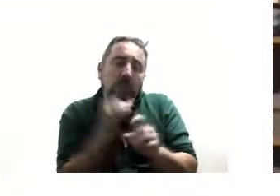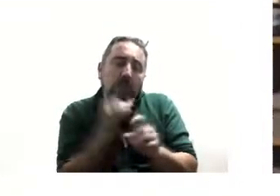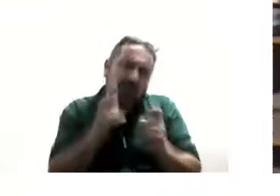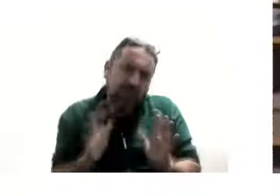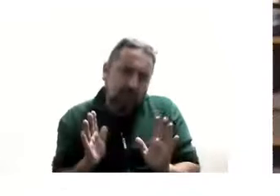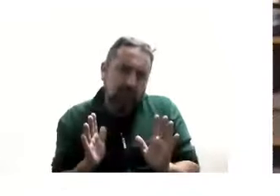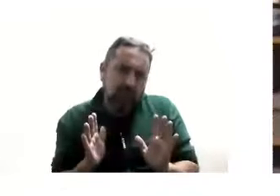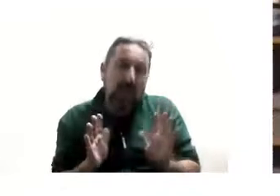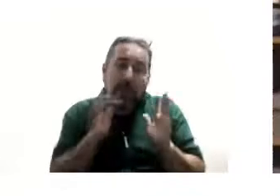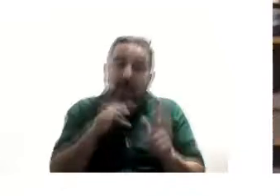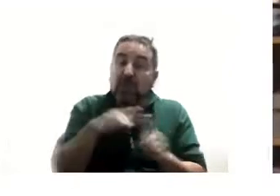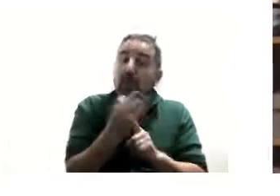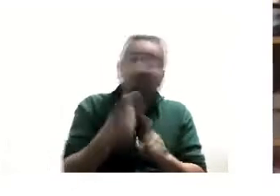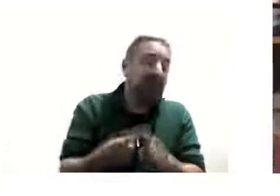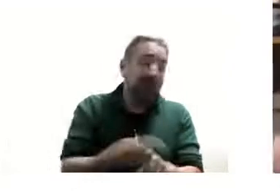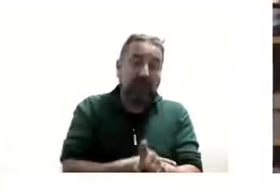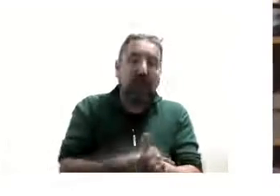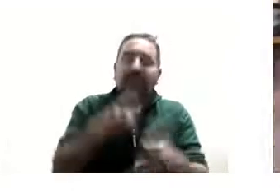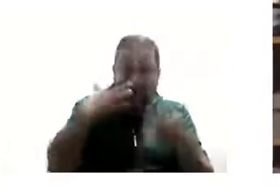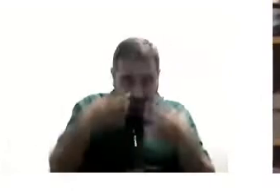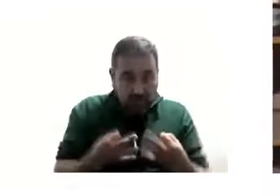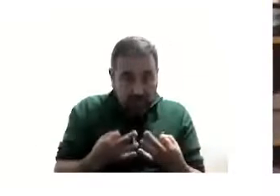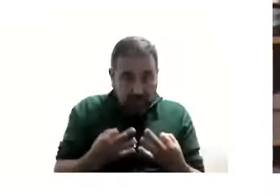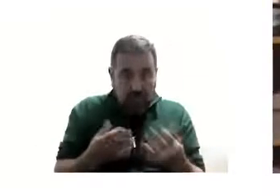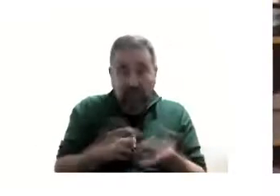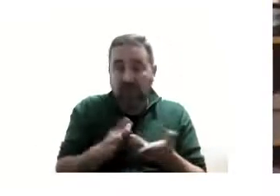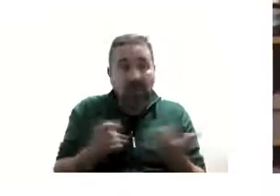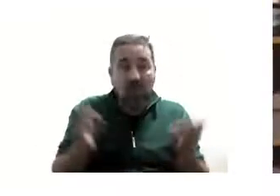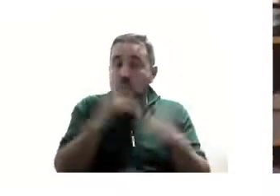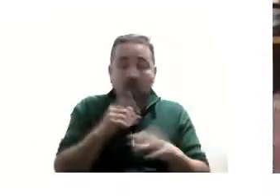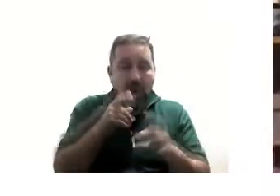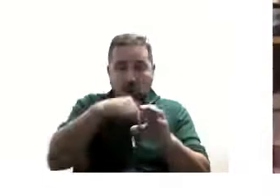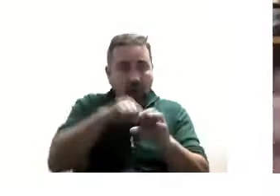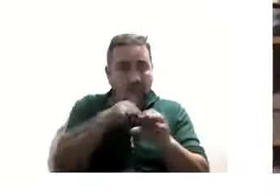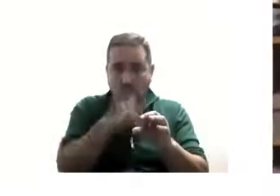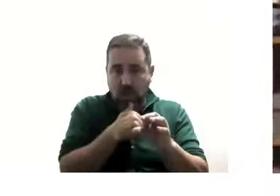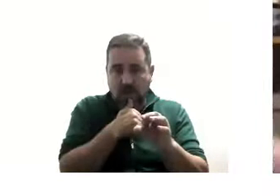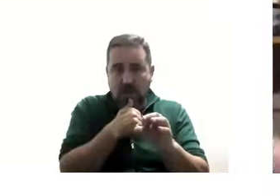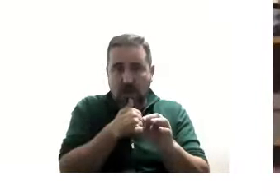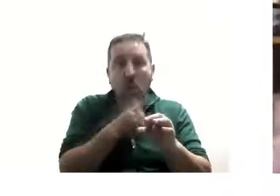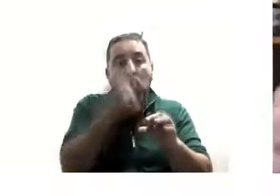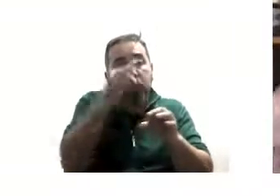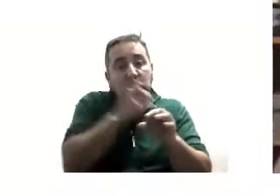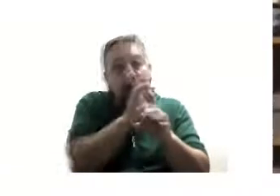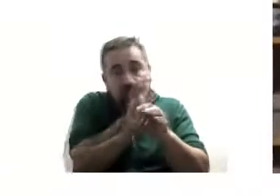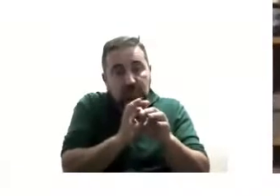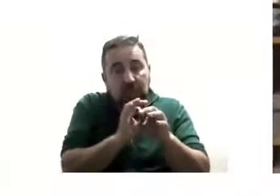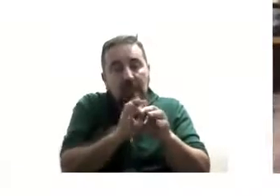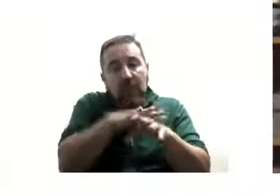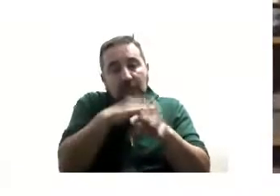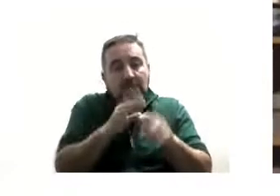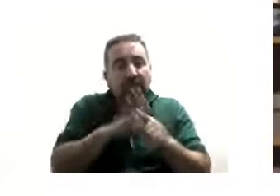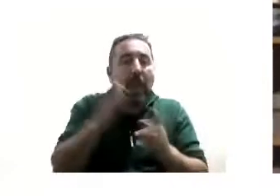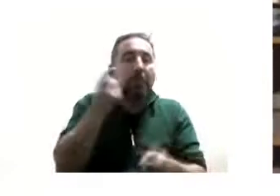Pero vamos, la situación más extrema es la que realmente no hay cóclea, o hay una única cavidad que engloba la parte del equilibrio